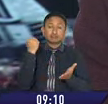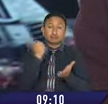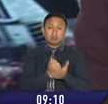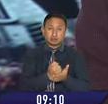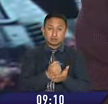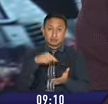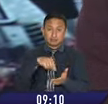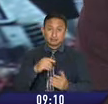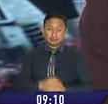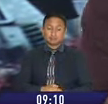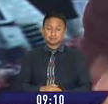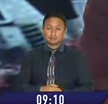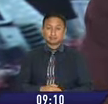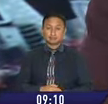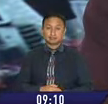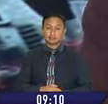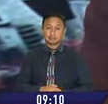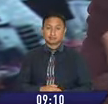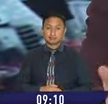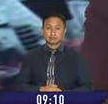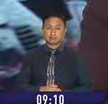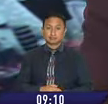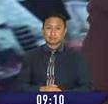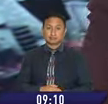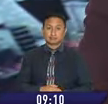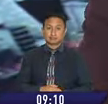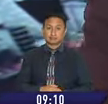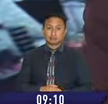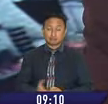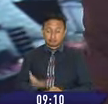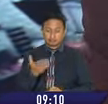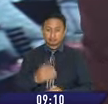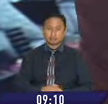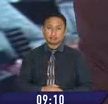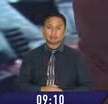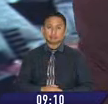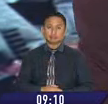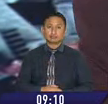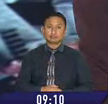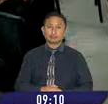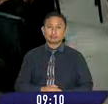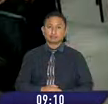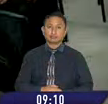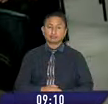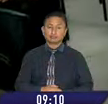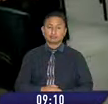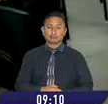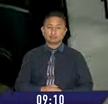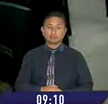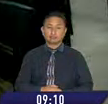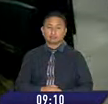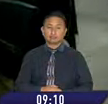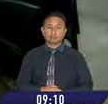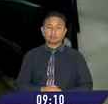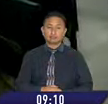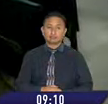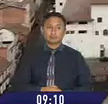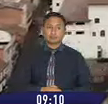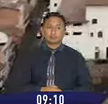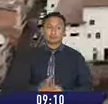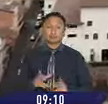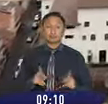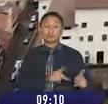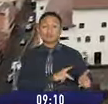regulatorio migratorio o estatus migratorio regular. Veamos de qué se trata. Como un logro fue calificado el